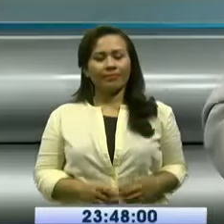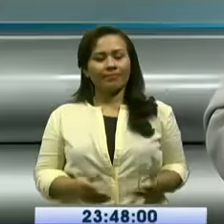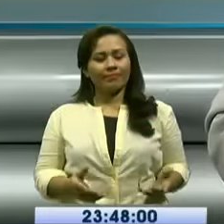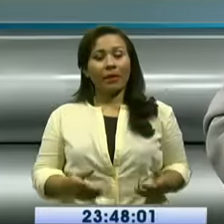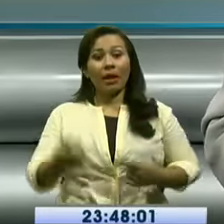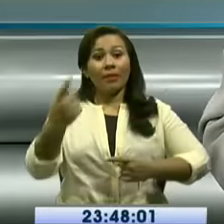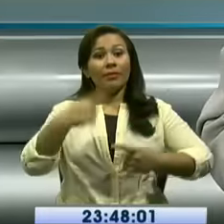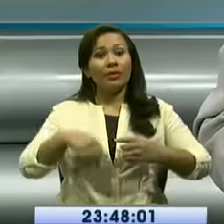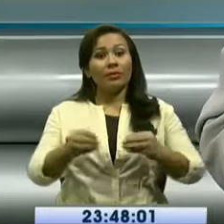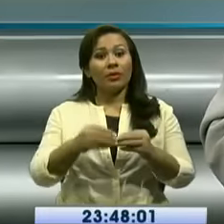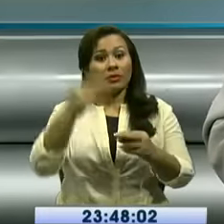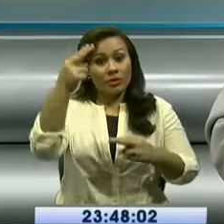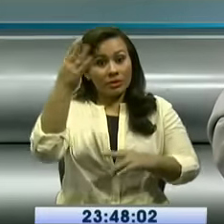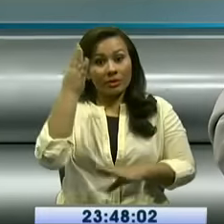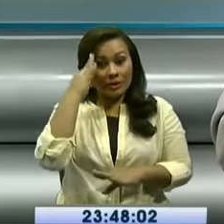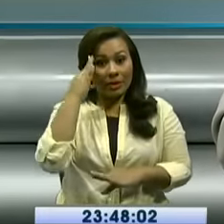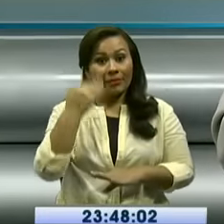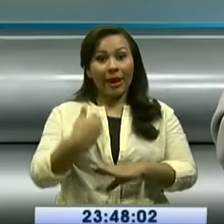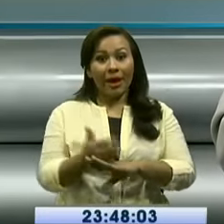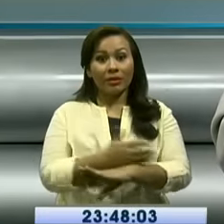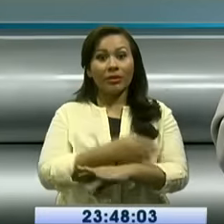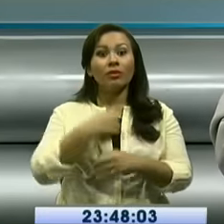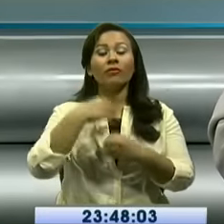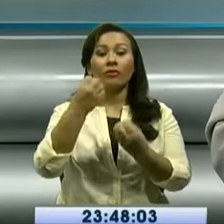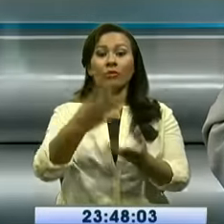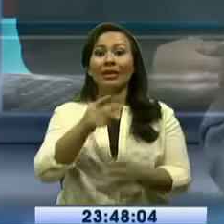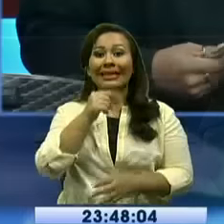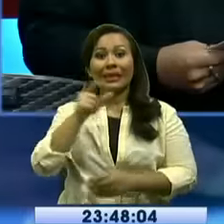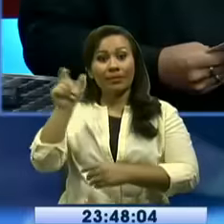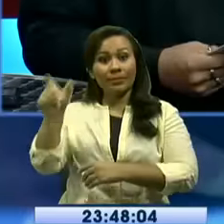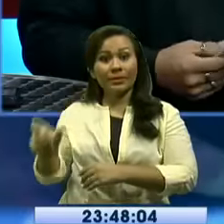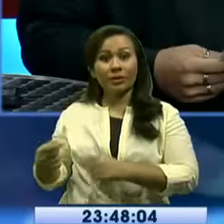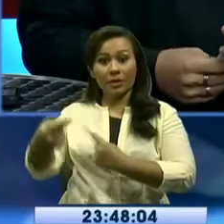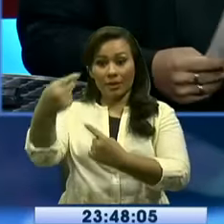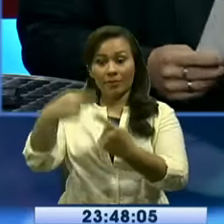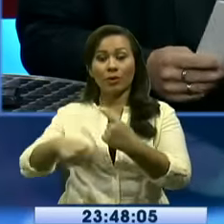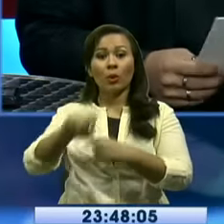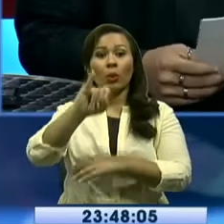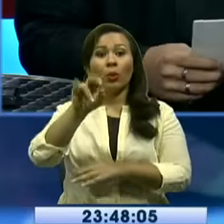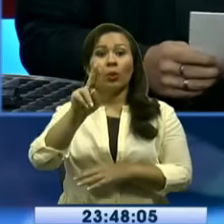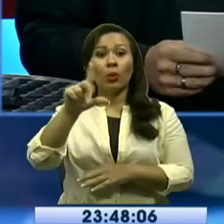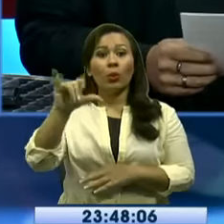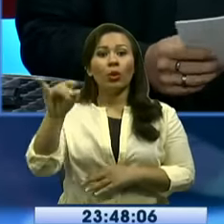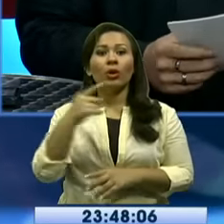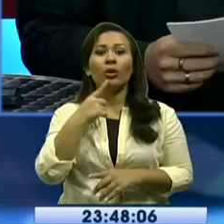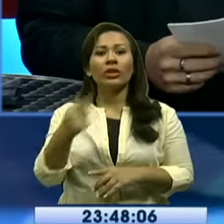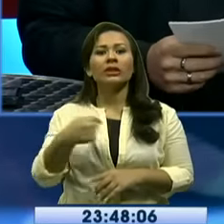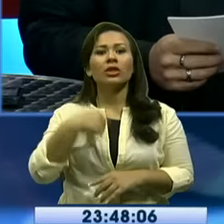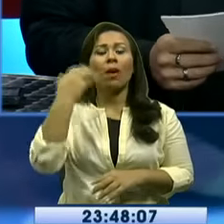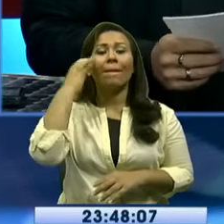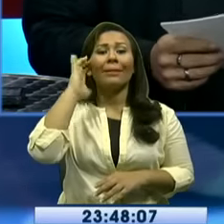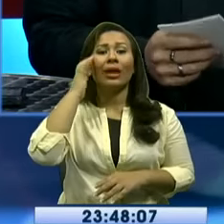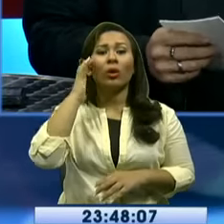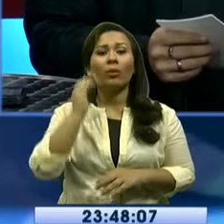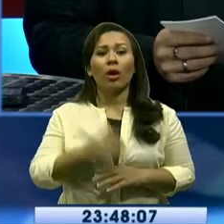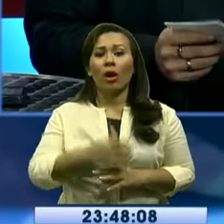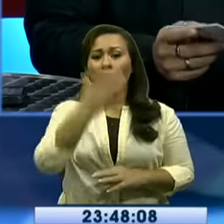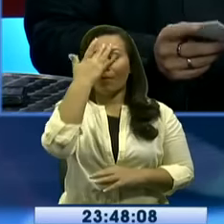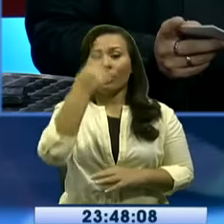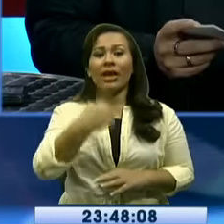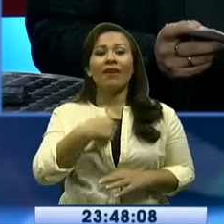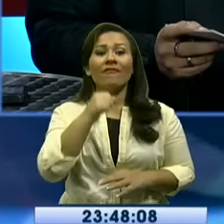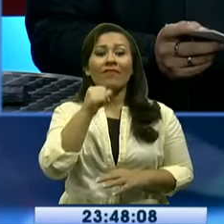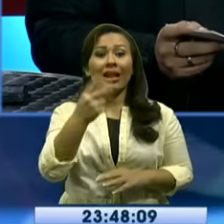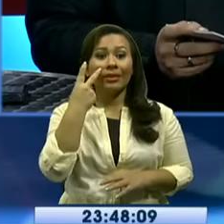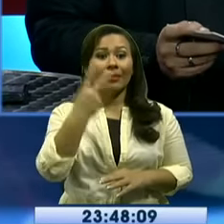de regreso, como habíamos dicho, vamos a conversar con Julio Cuello. Julio dice estar muy preocupado porque no ve a sus niñas desde